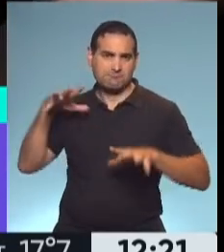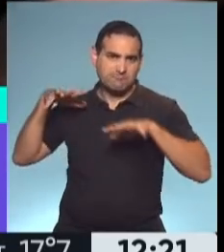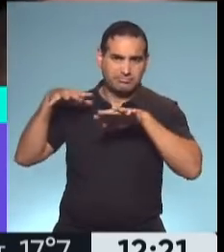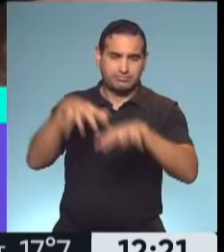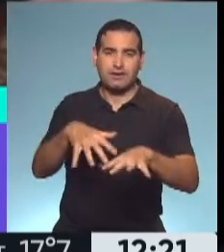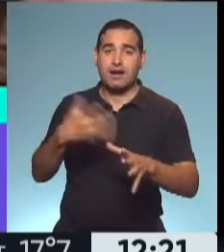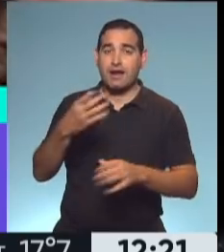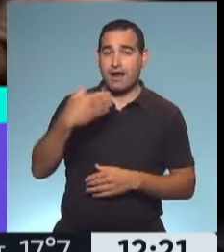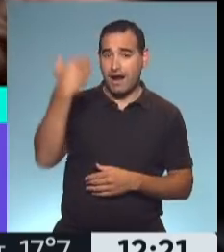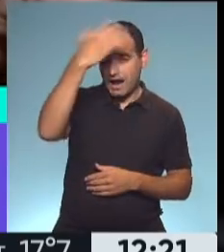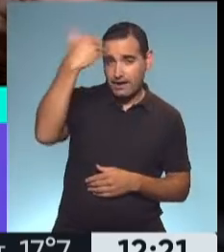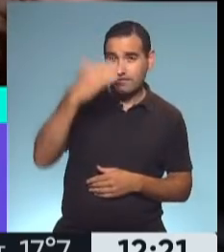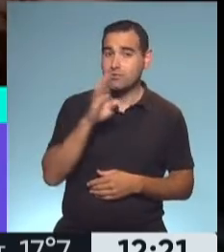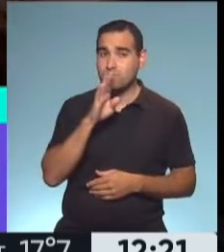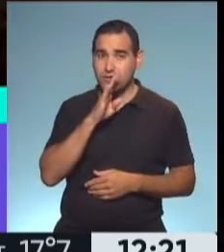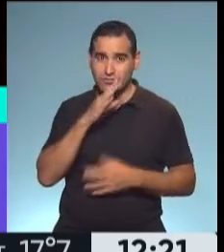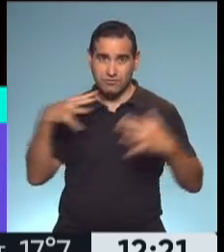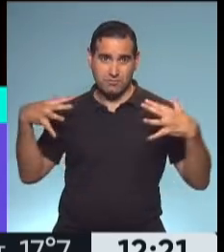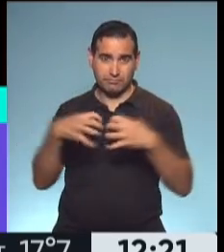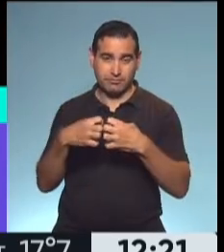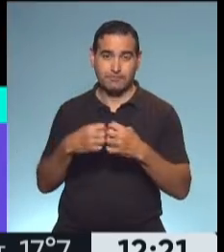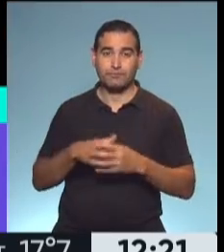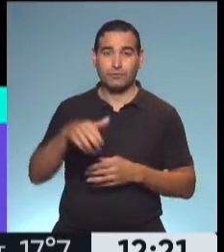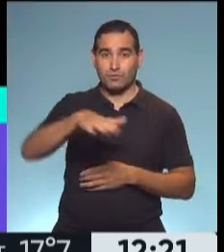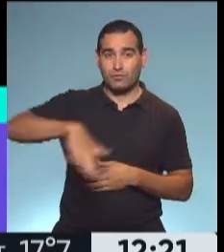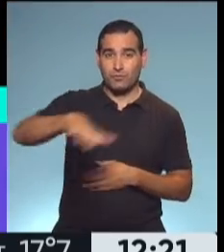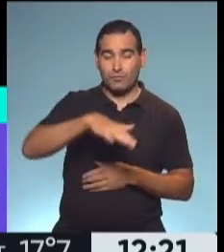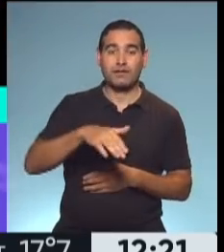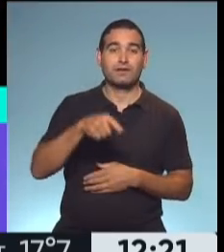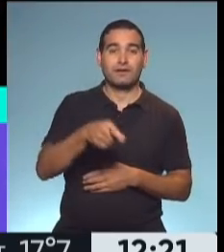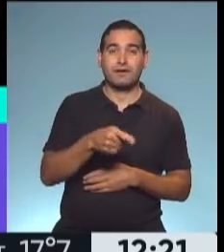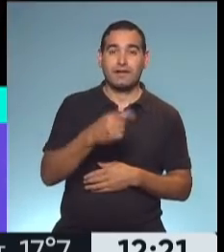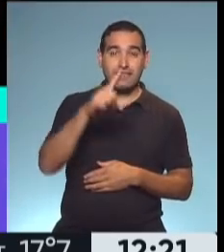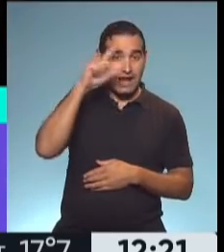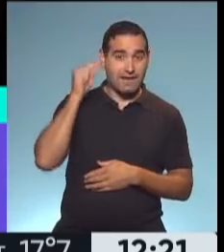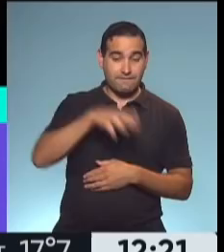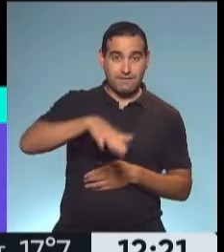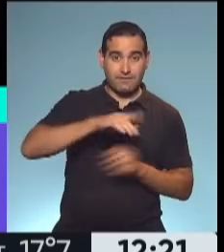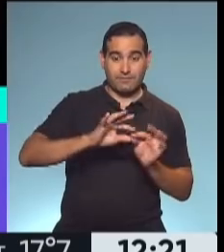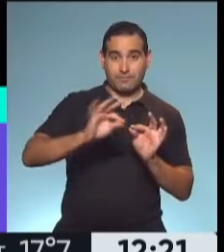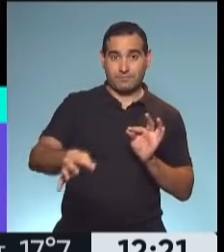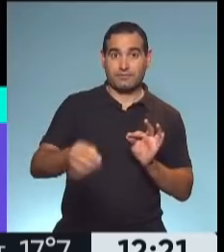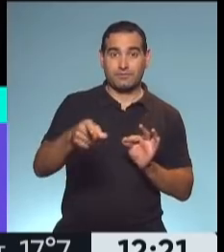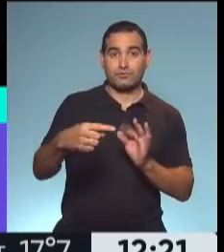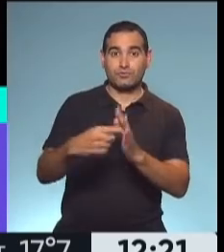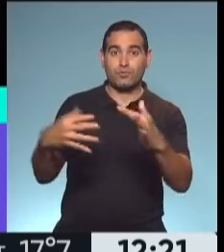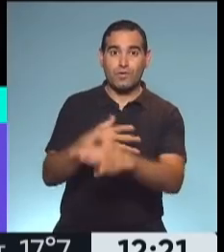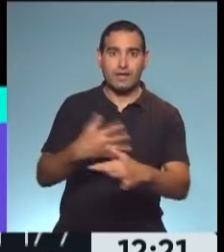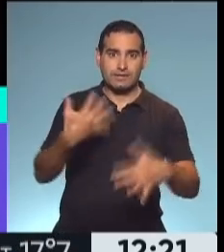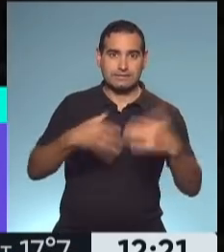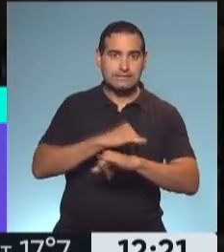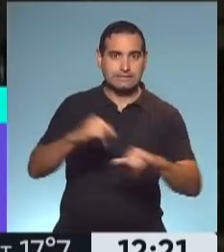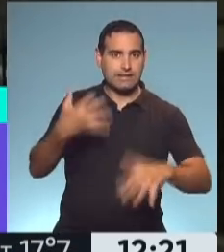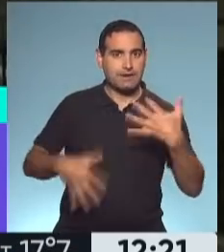entre árabes y judíos. En Lod, una ciudad ubicada a unos 25 kilómetros de Tel Aviv, continúa el estado de emergencia, aunque los medios